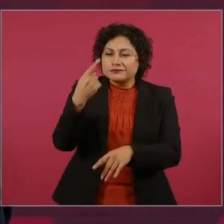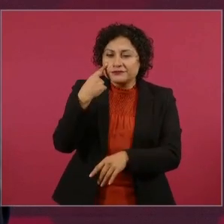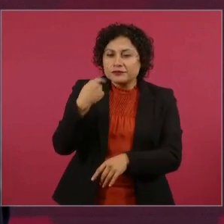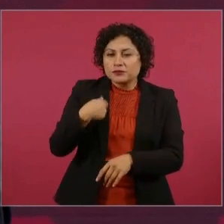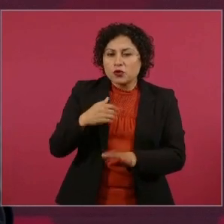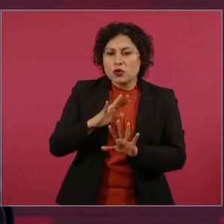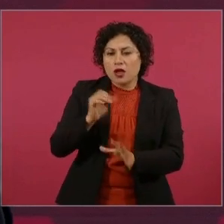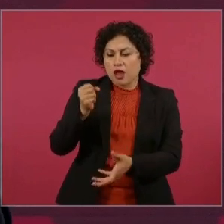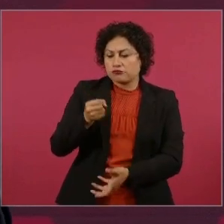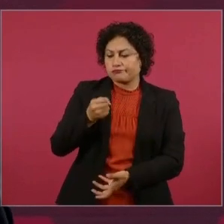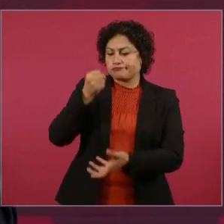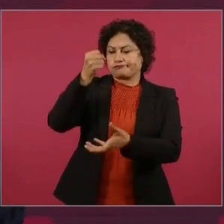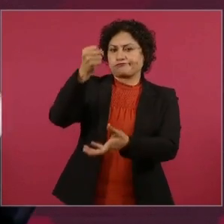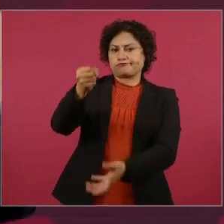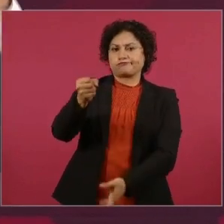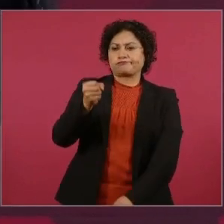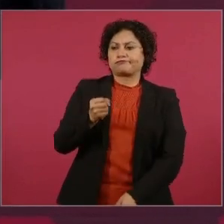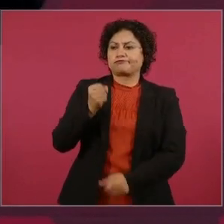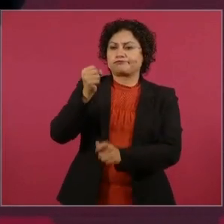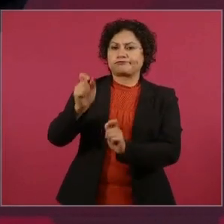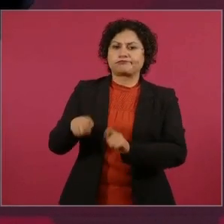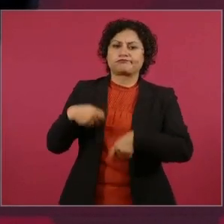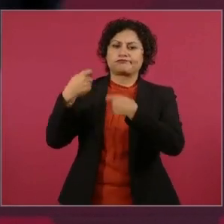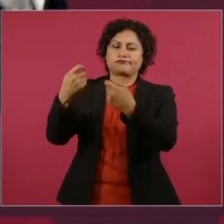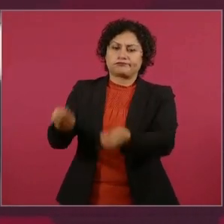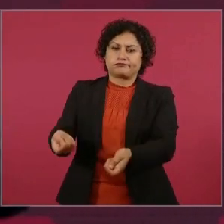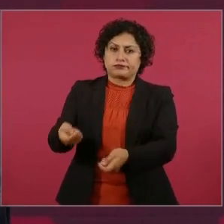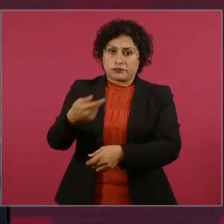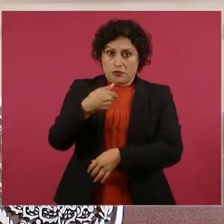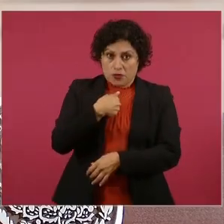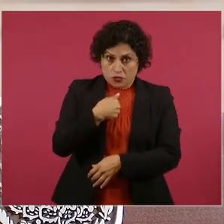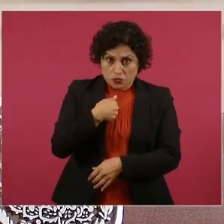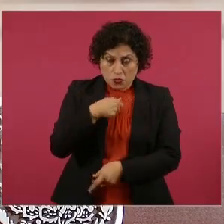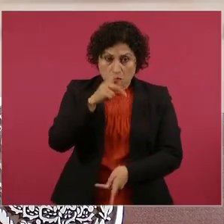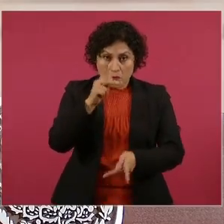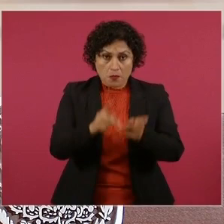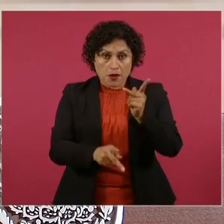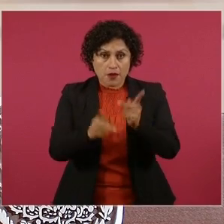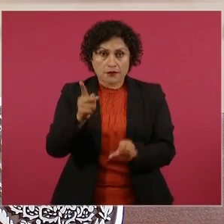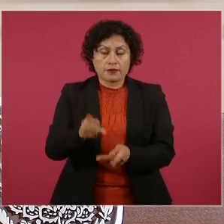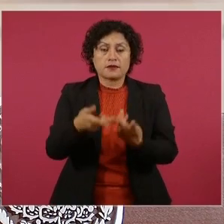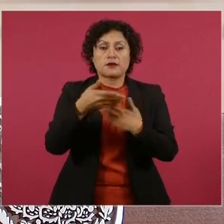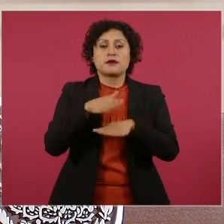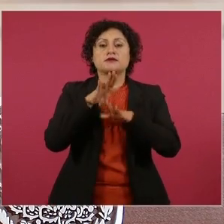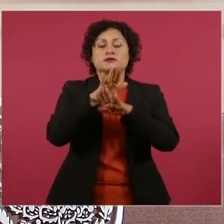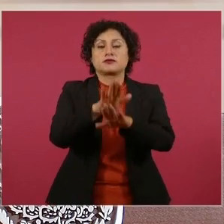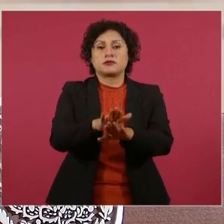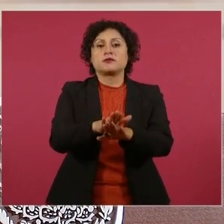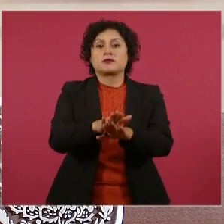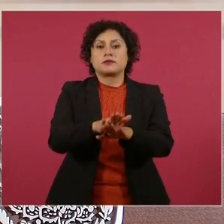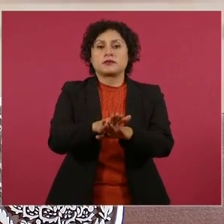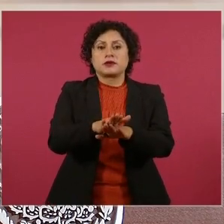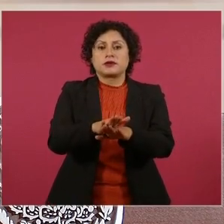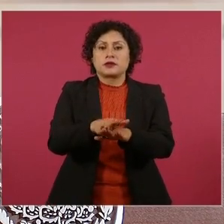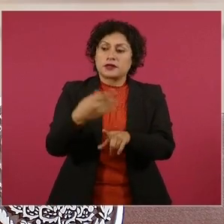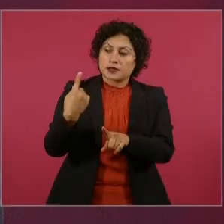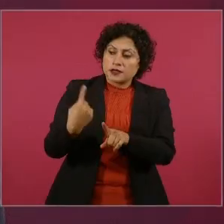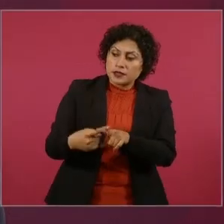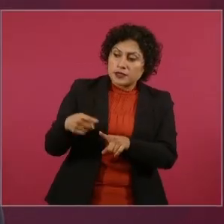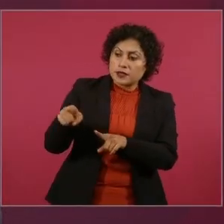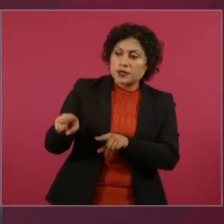basón y ya no quiero seguir hablando de quien conduce el